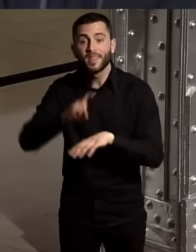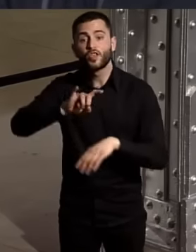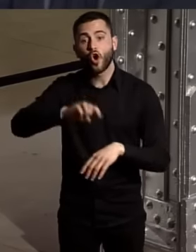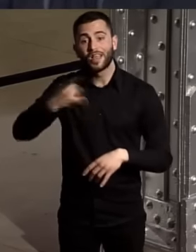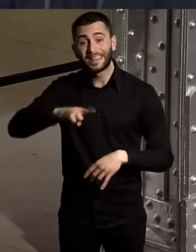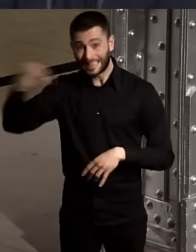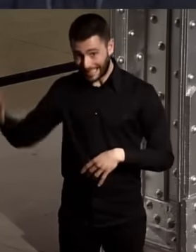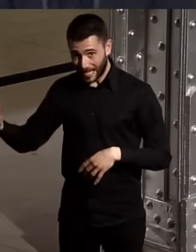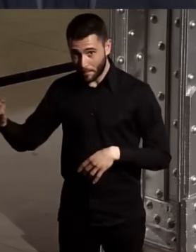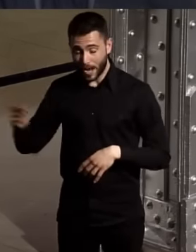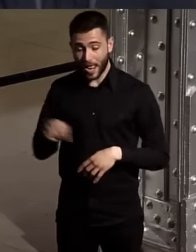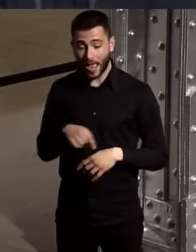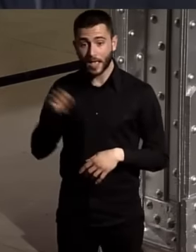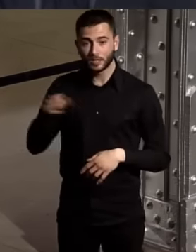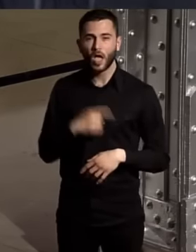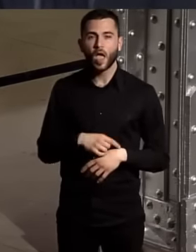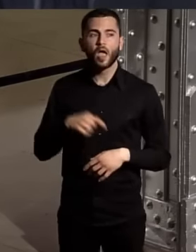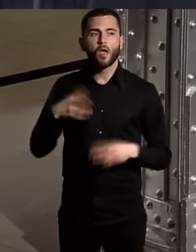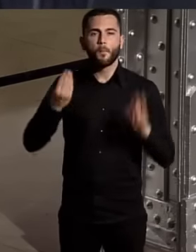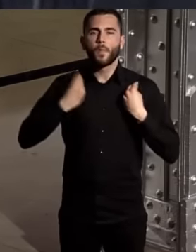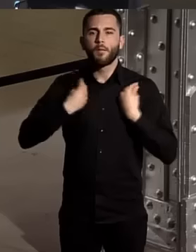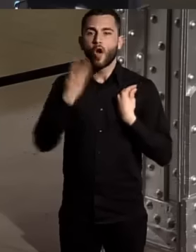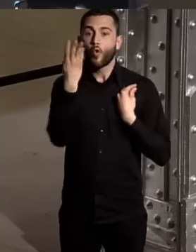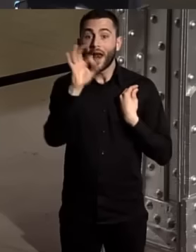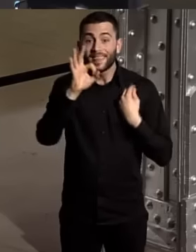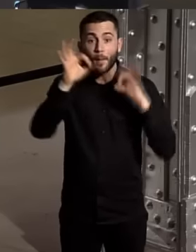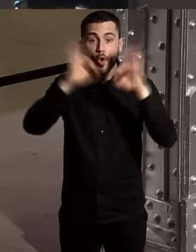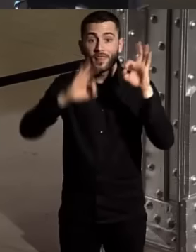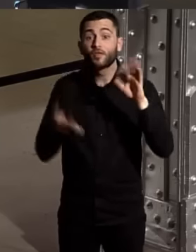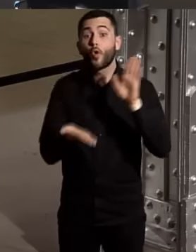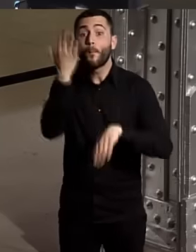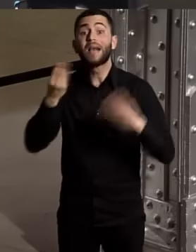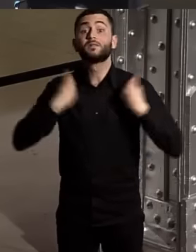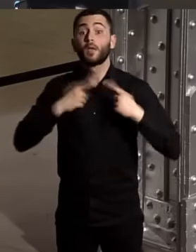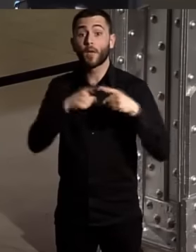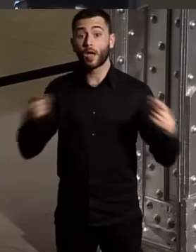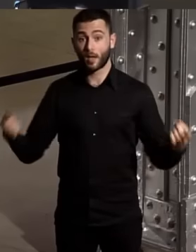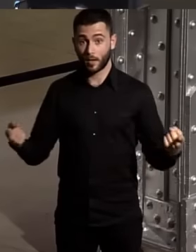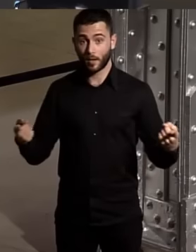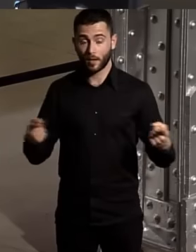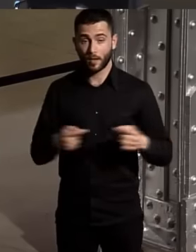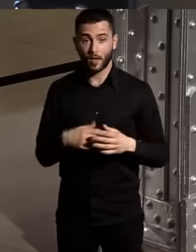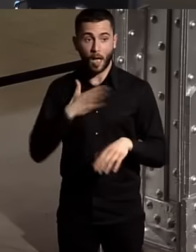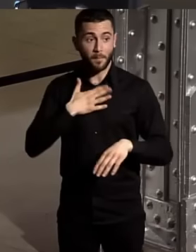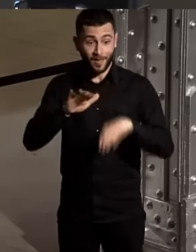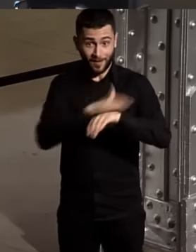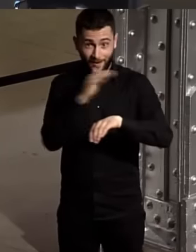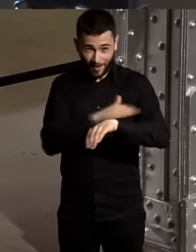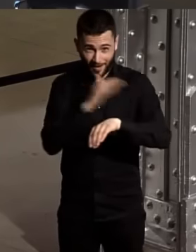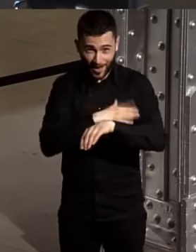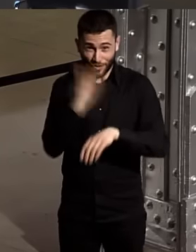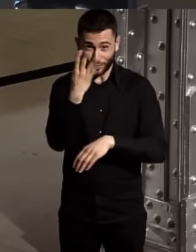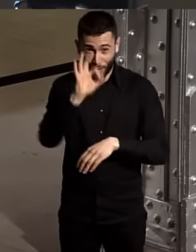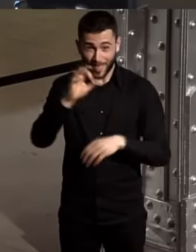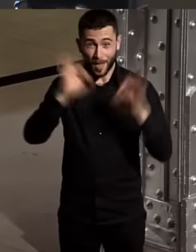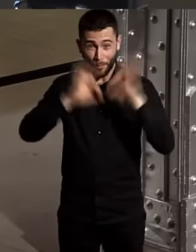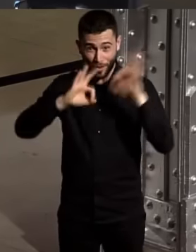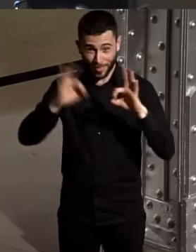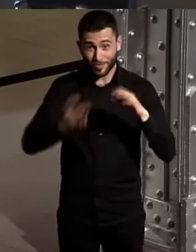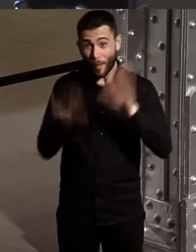bueno es un ratón que vive un 40% de de lo normal y Bueno a mí ya me gustaría que mis gatos vivieran un 40% de lo